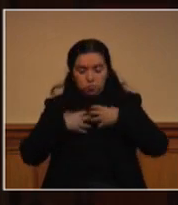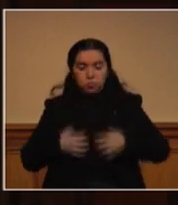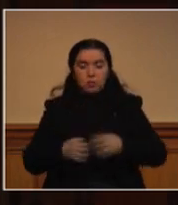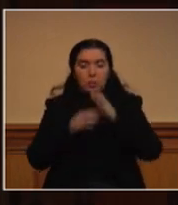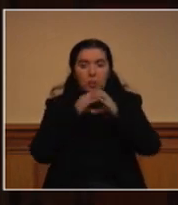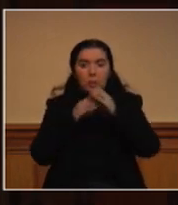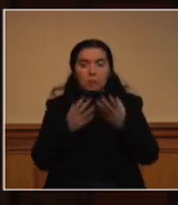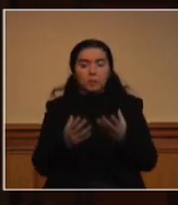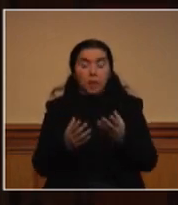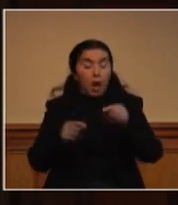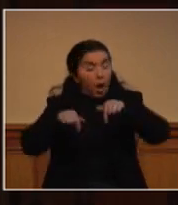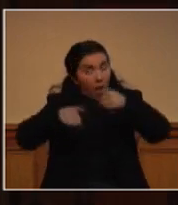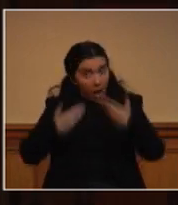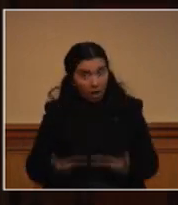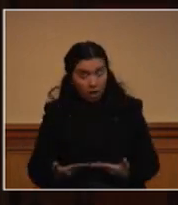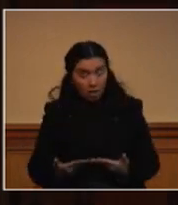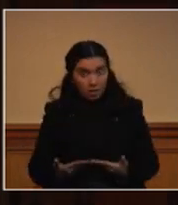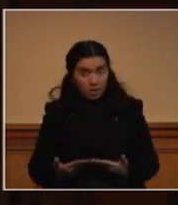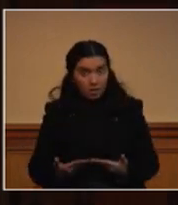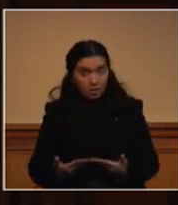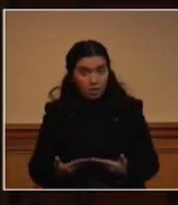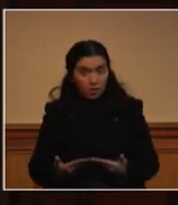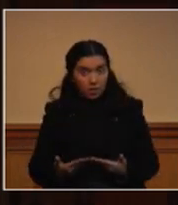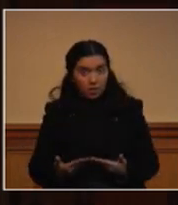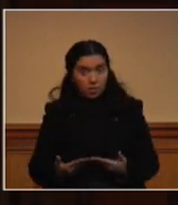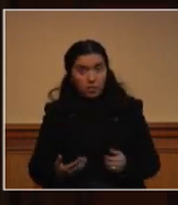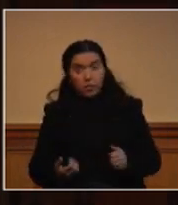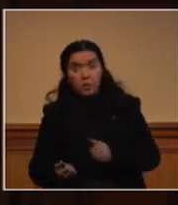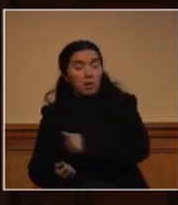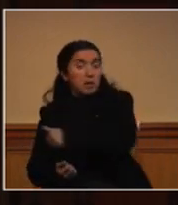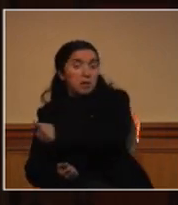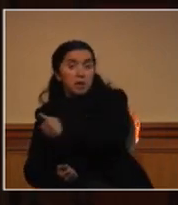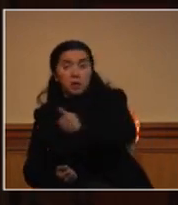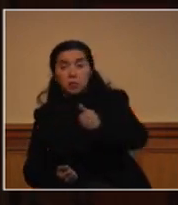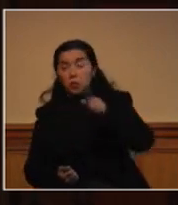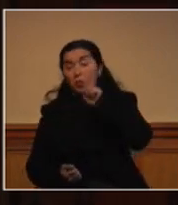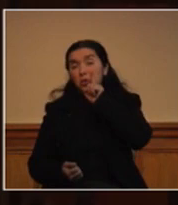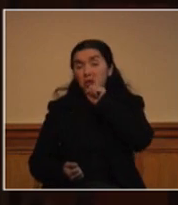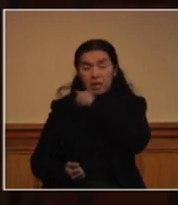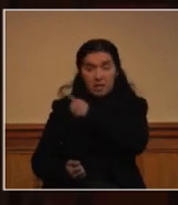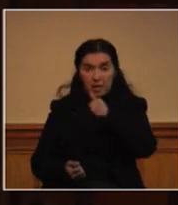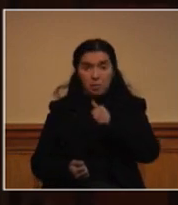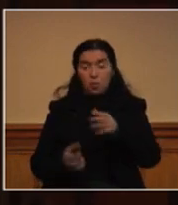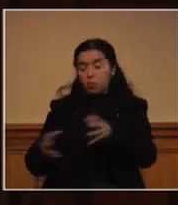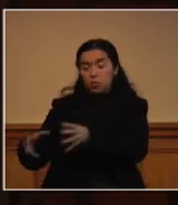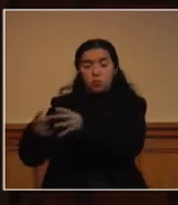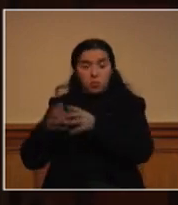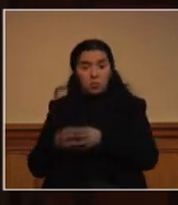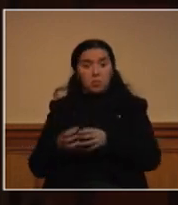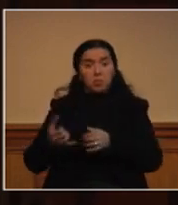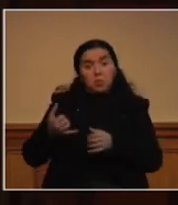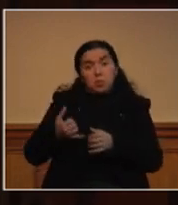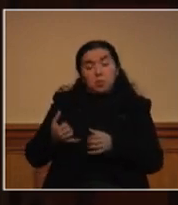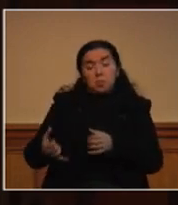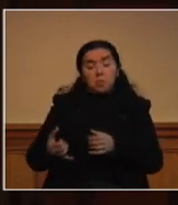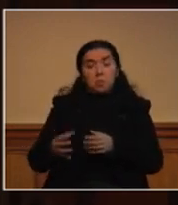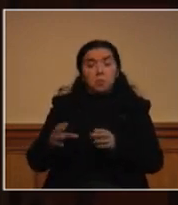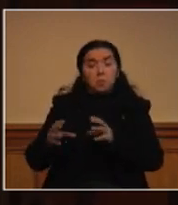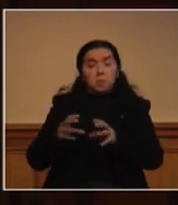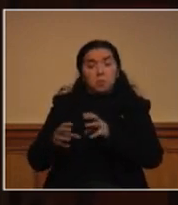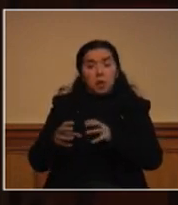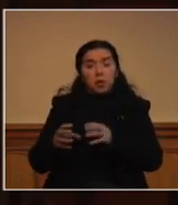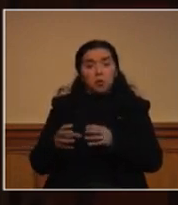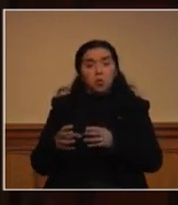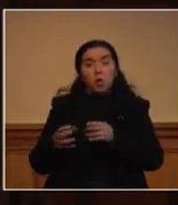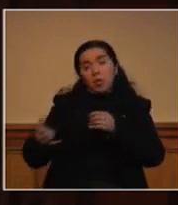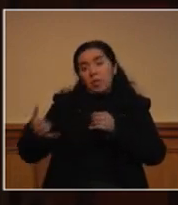comunicarse. Y hoy en día llevamos todos un soporte externo para poder comunicarnos. Todos tenemos en la mano permanentemente o